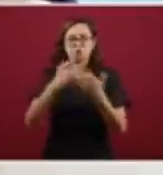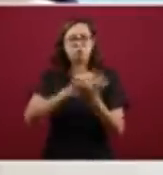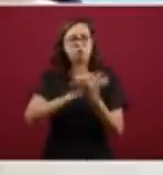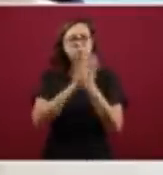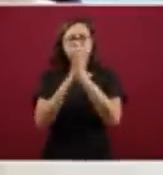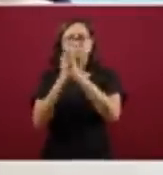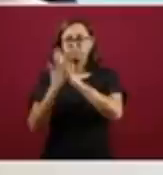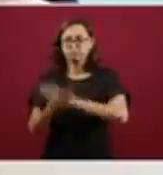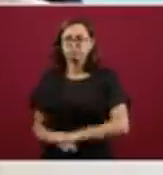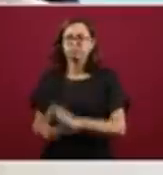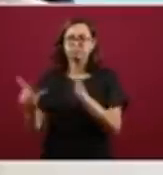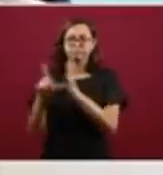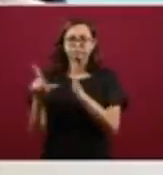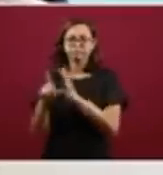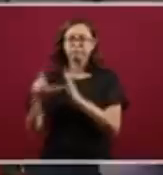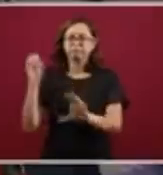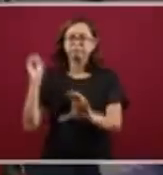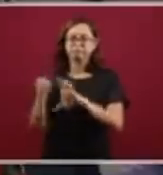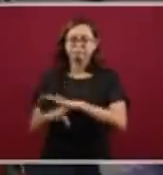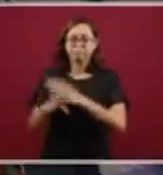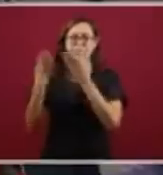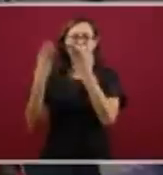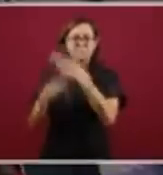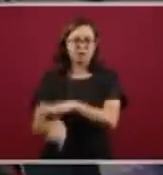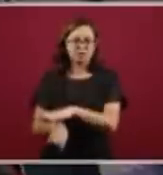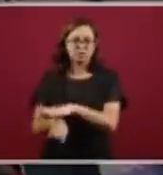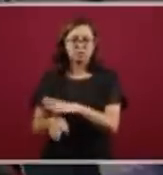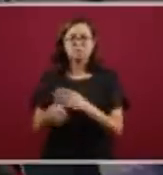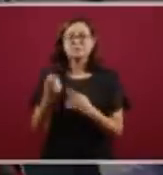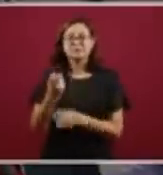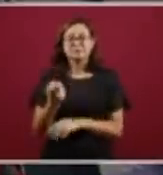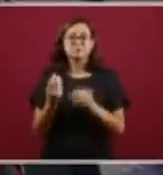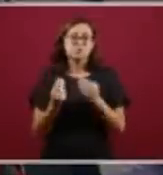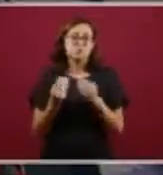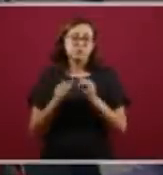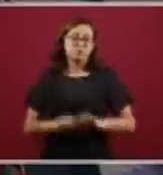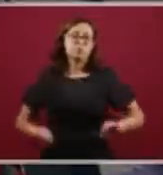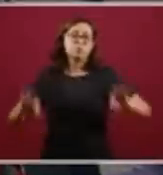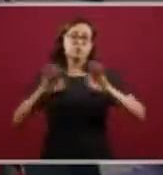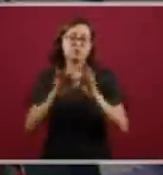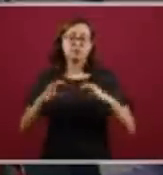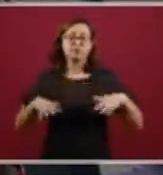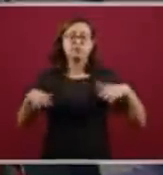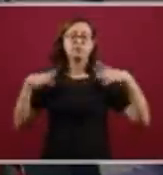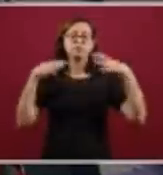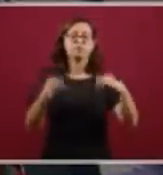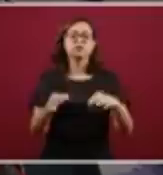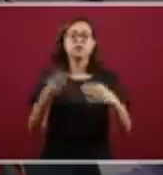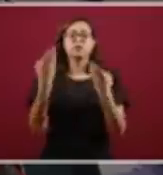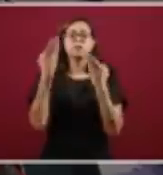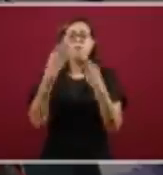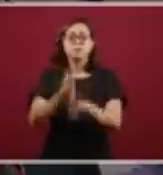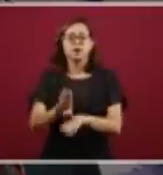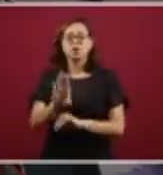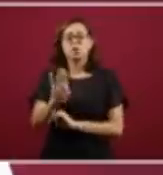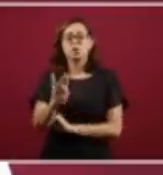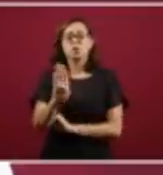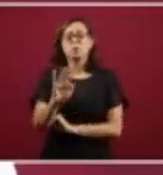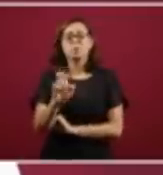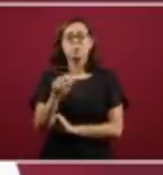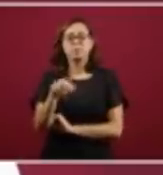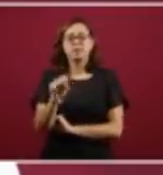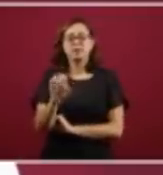proceso de tarjeta bancaria. Por eso es tan importante el Banco del Bienestar. Decir que para realizar este